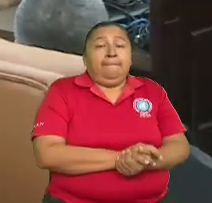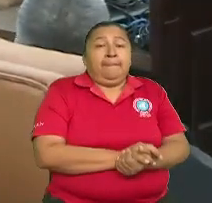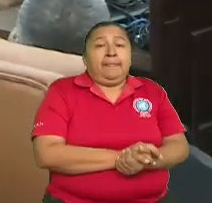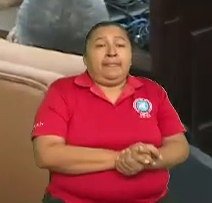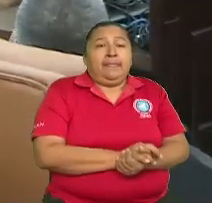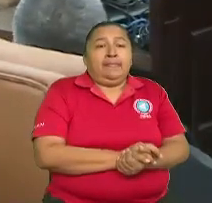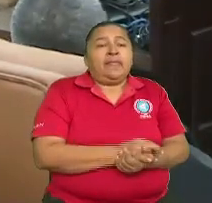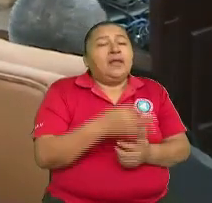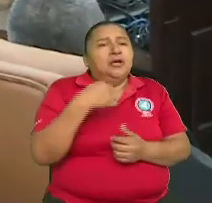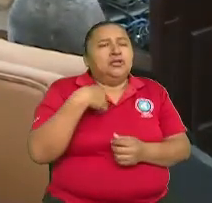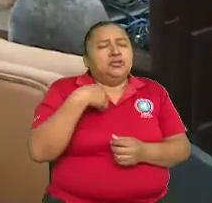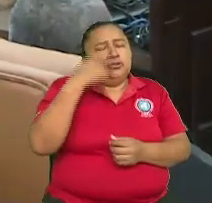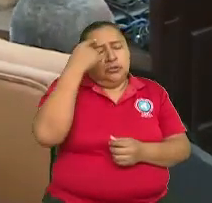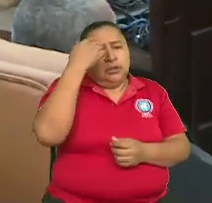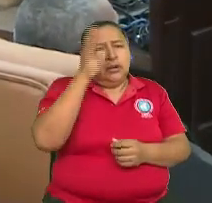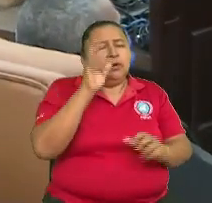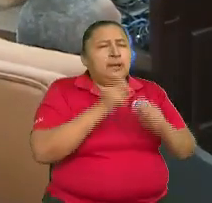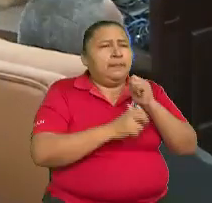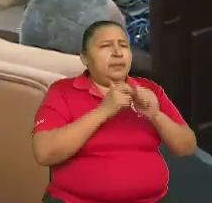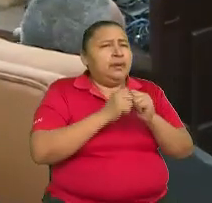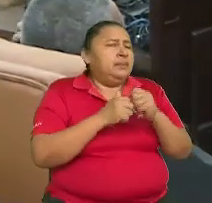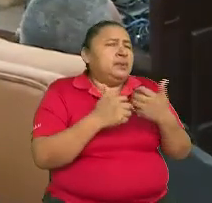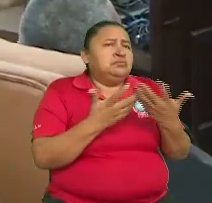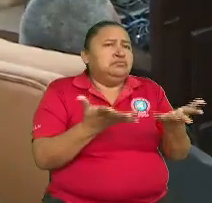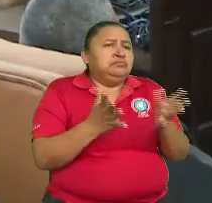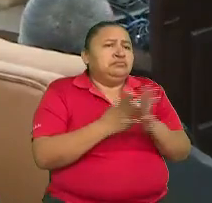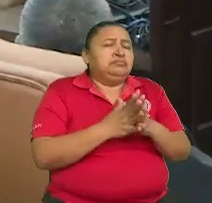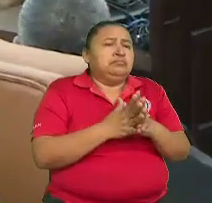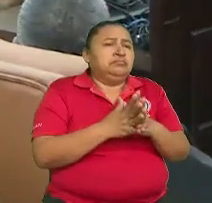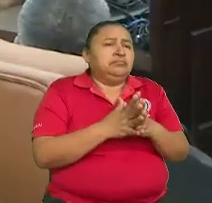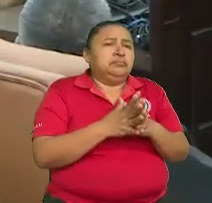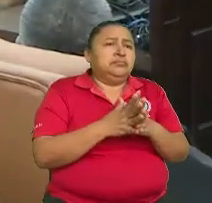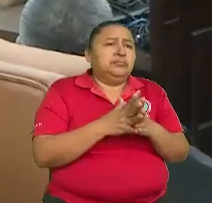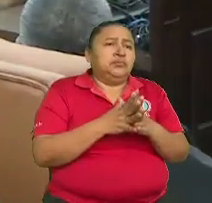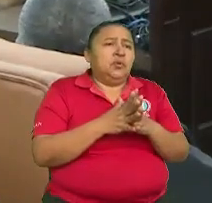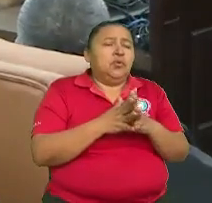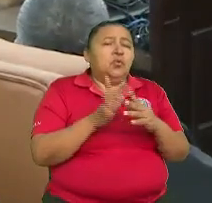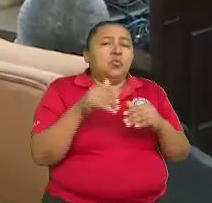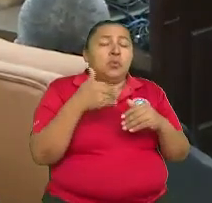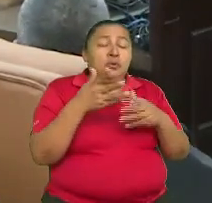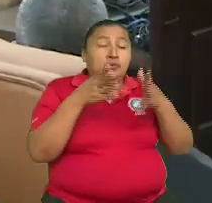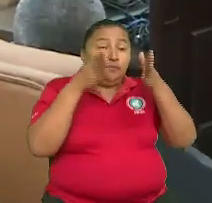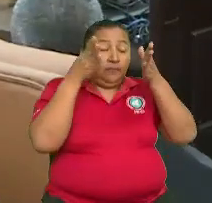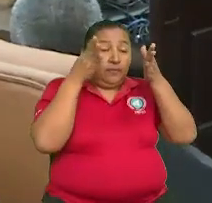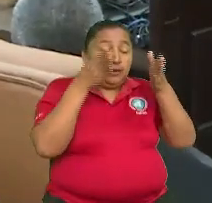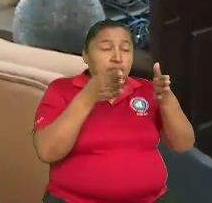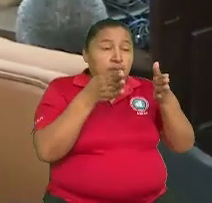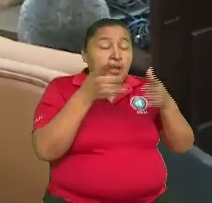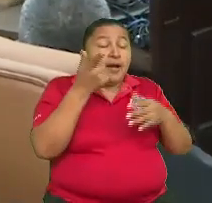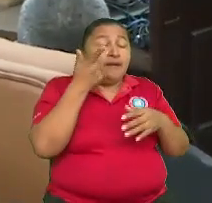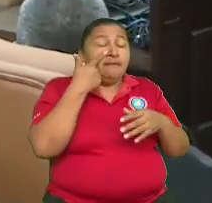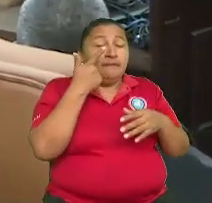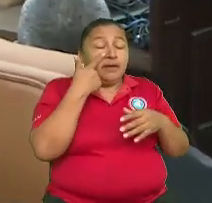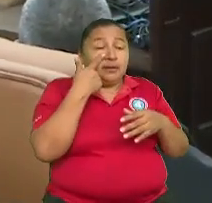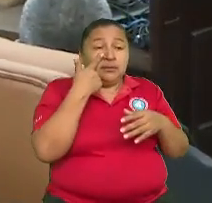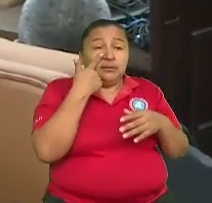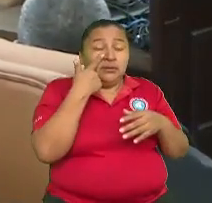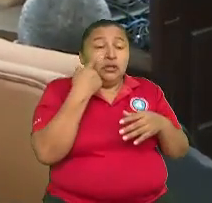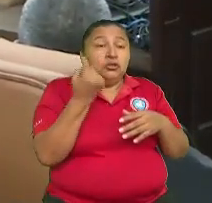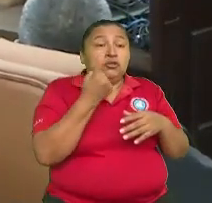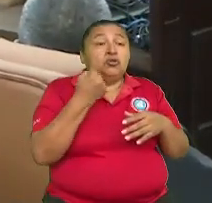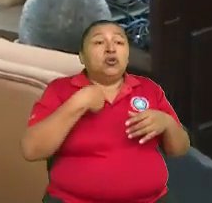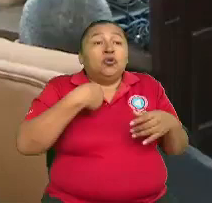Yo creo que el problema es que cuando nos enfrascamos a ver solamente lo